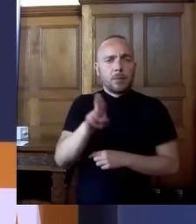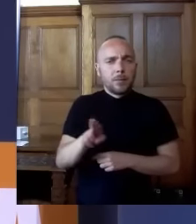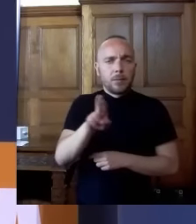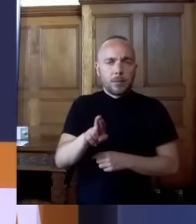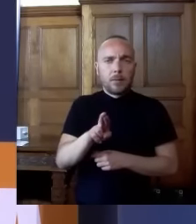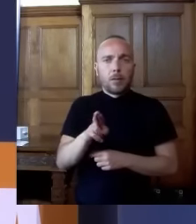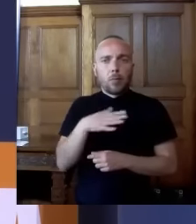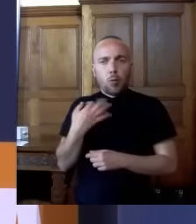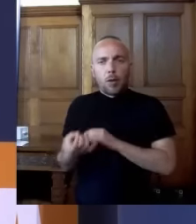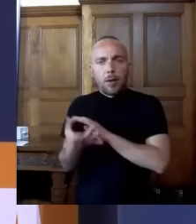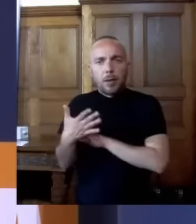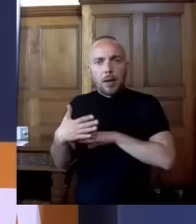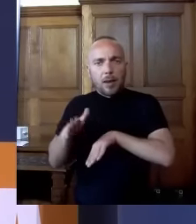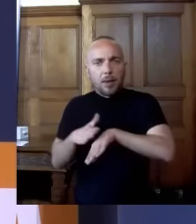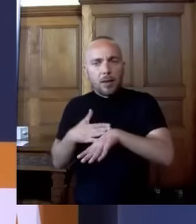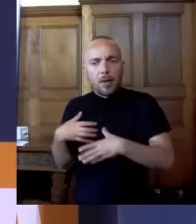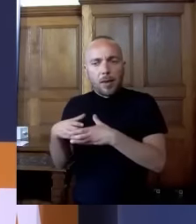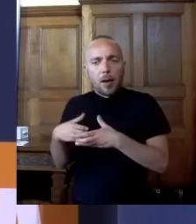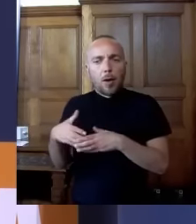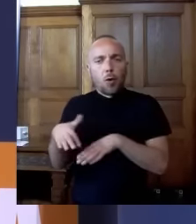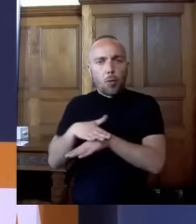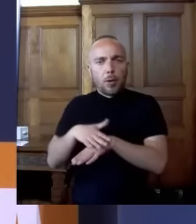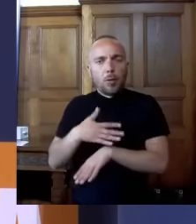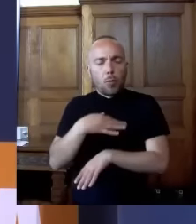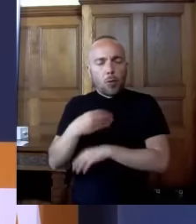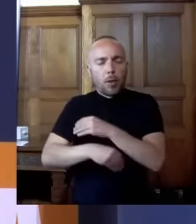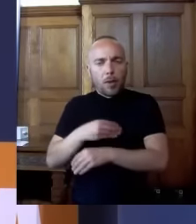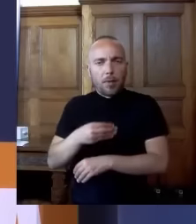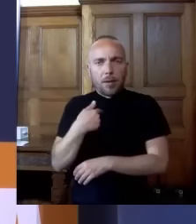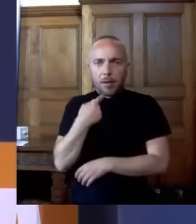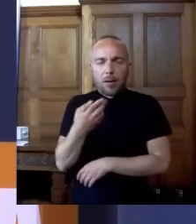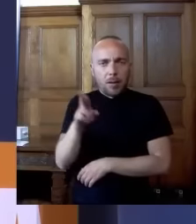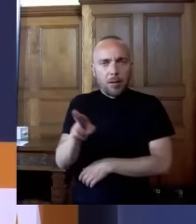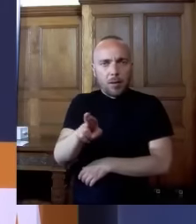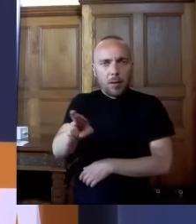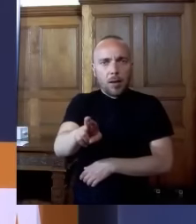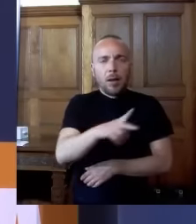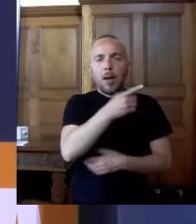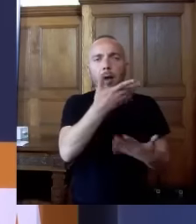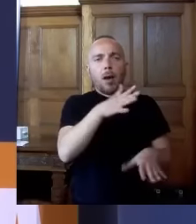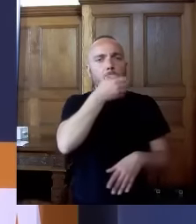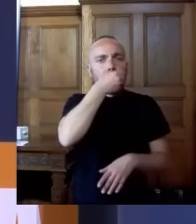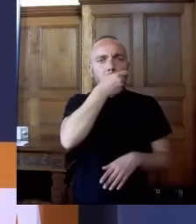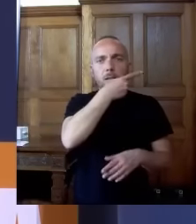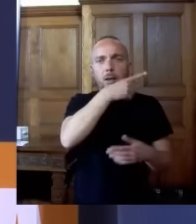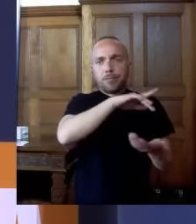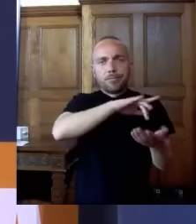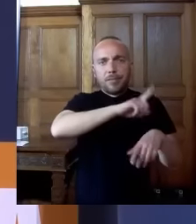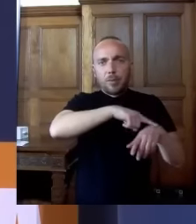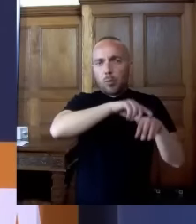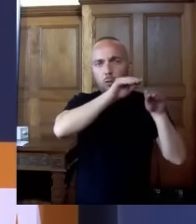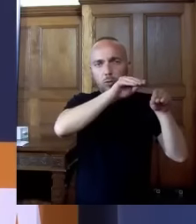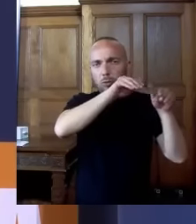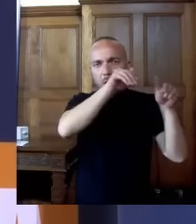B aipatu behar eta eriku behar Dago alderdi sozialist nahiz eta esan aguta daga denbora eta gido aldatu behara